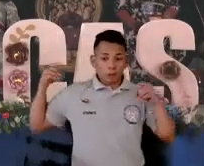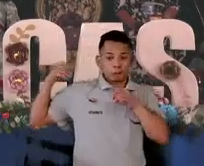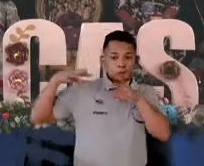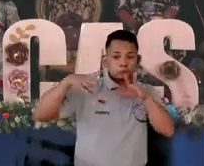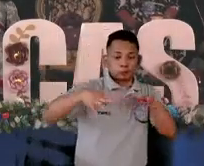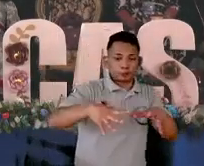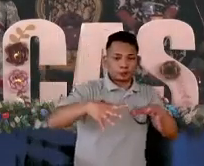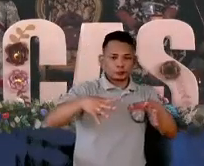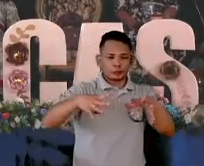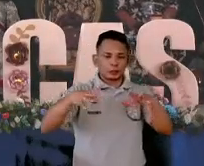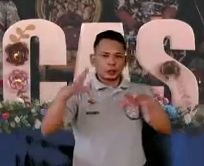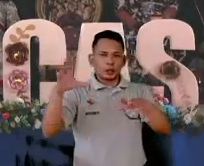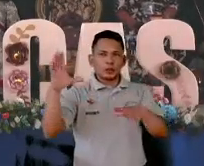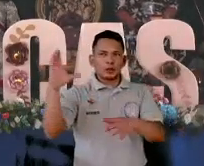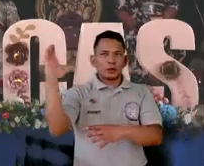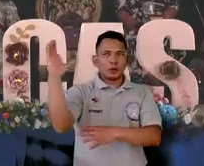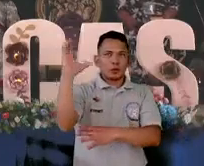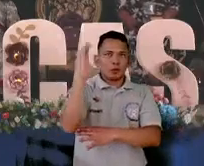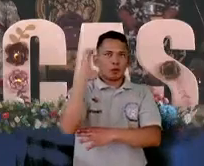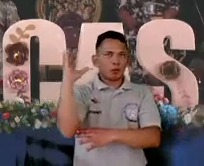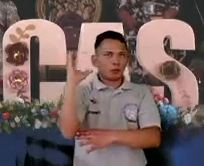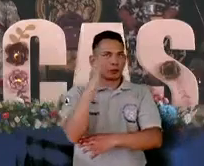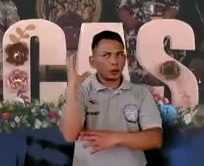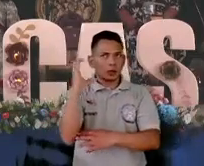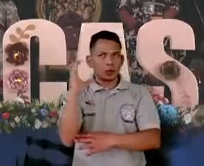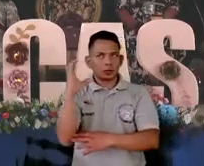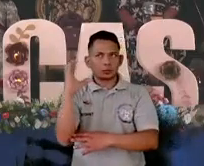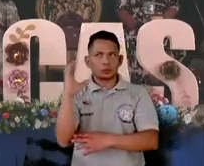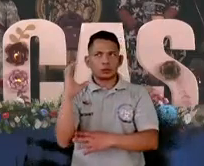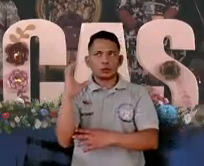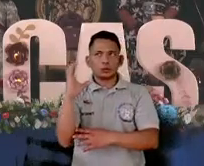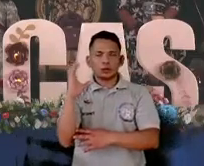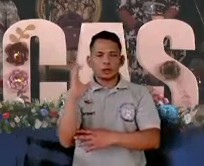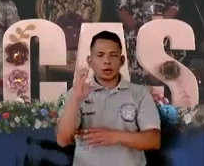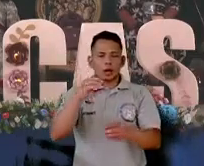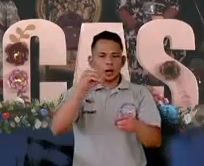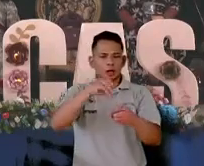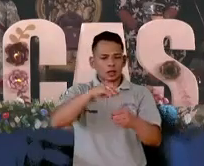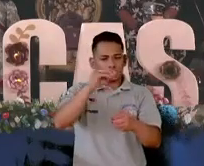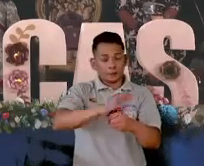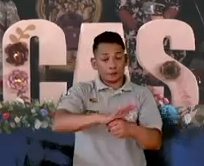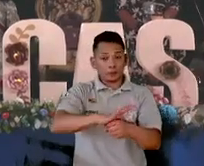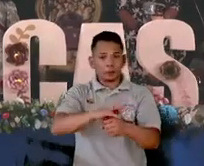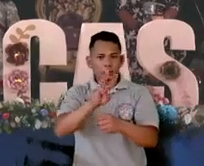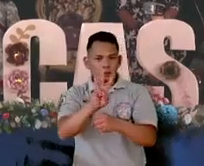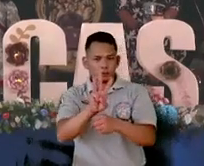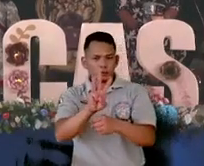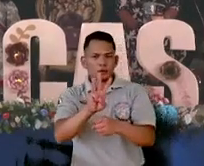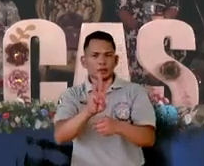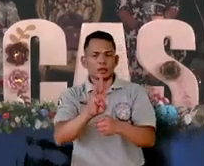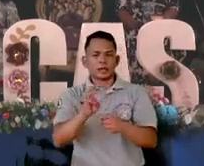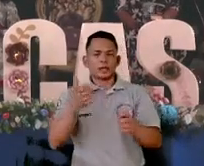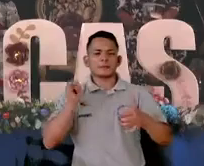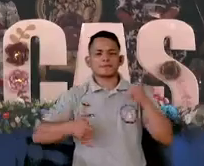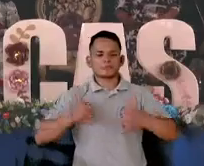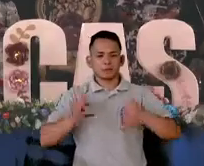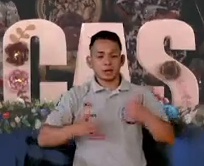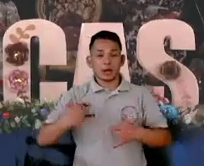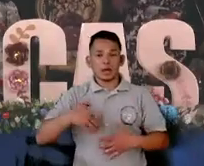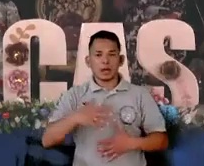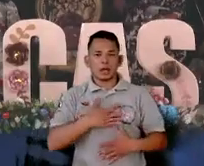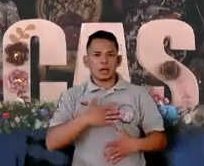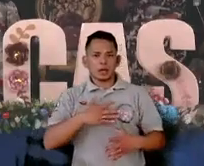Nacional del Distrito 3 Casanare, bendito el nombre de Jesús, a nuestro supervisor y